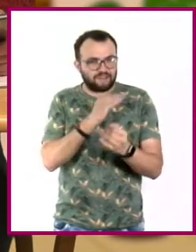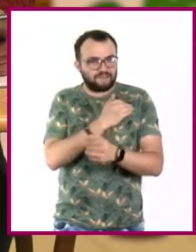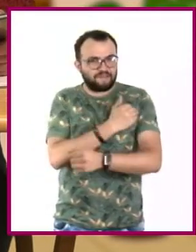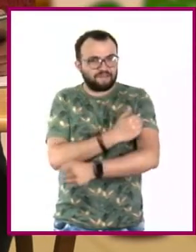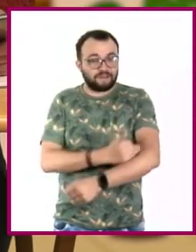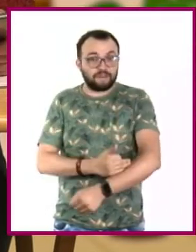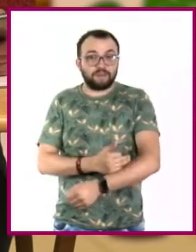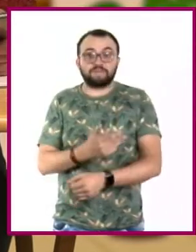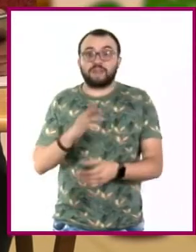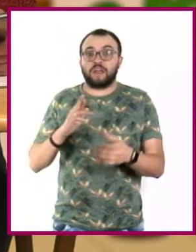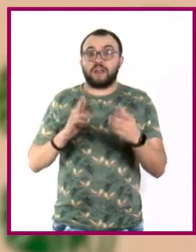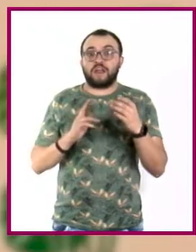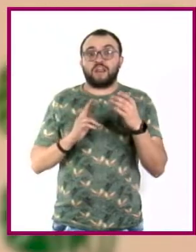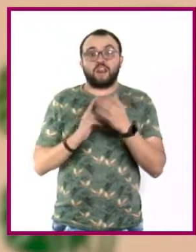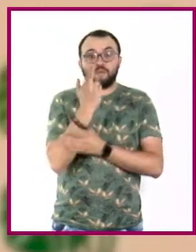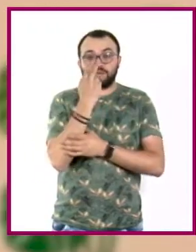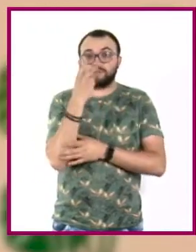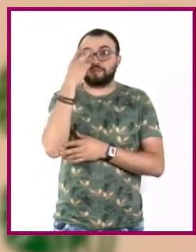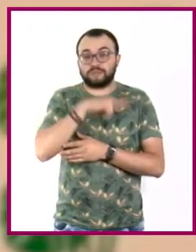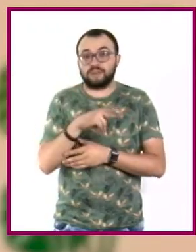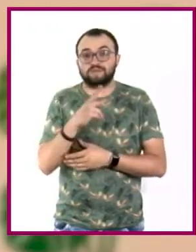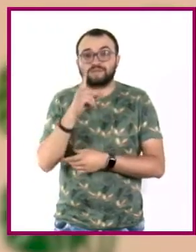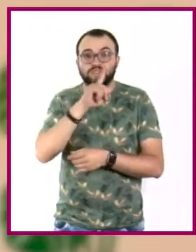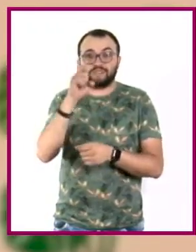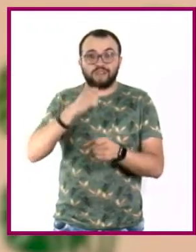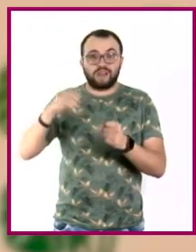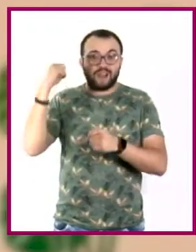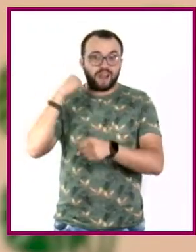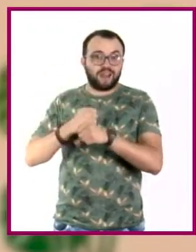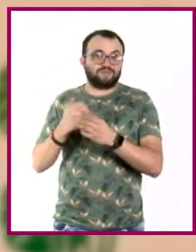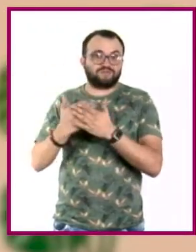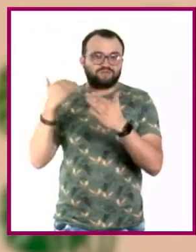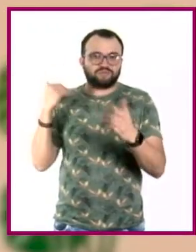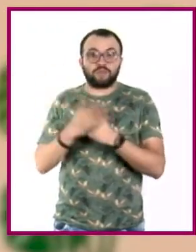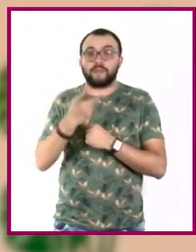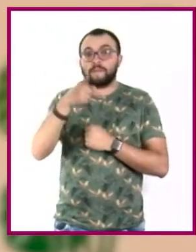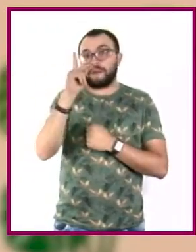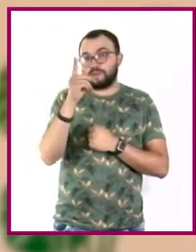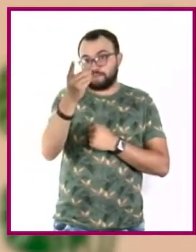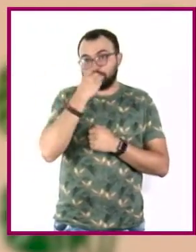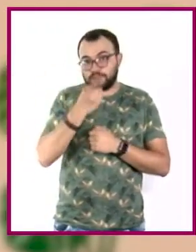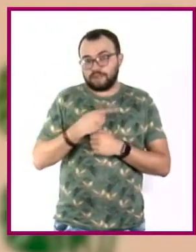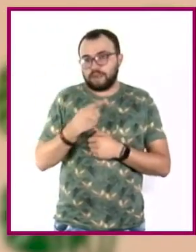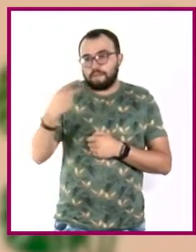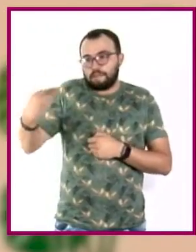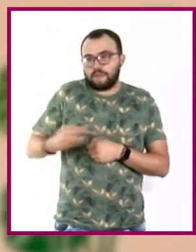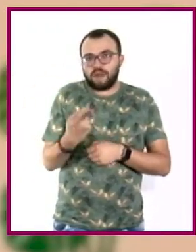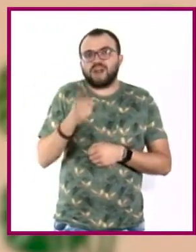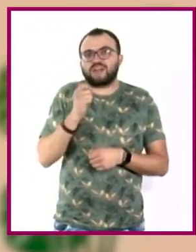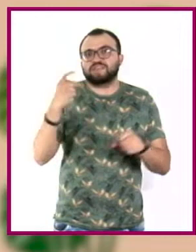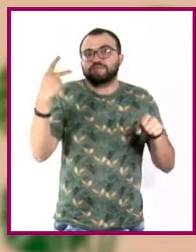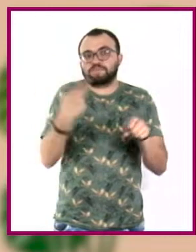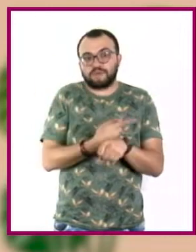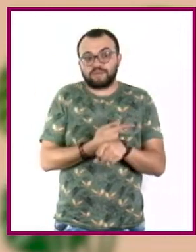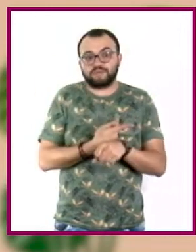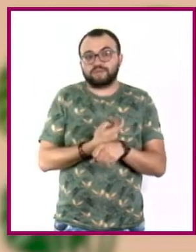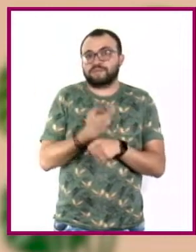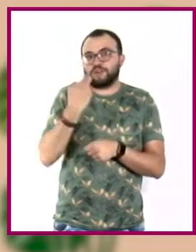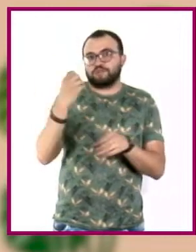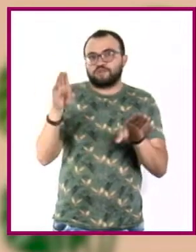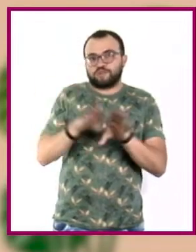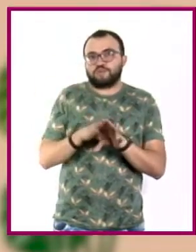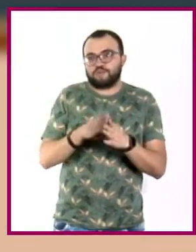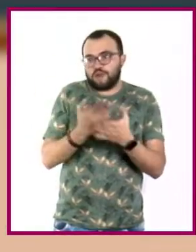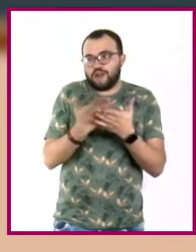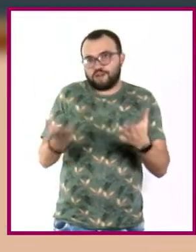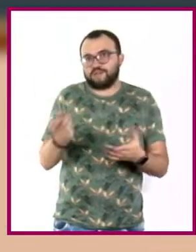ocurrió hace más de 100 años, pero si me preguntas lo que pasó y los motivos que le dieron lugar, pues la antesala no es muy ajena a nuestro contexto